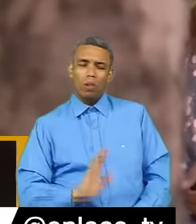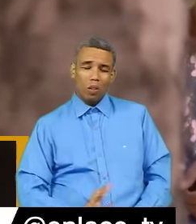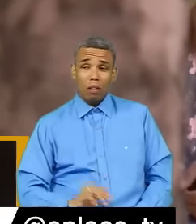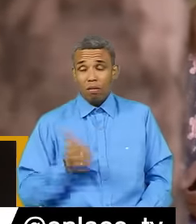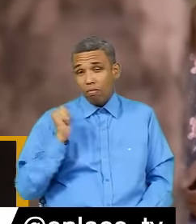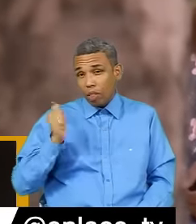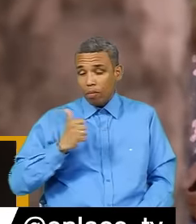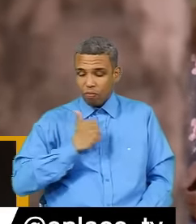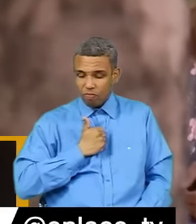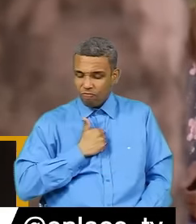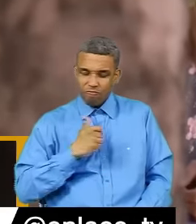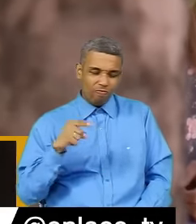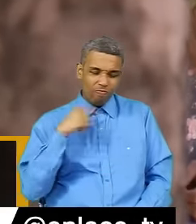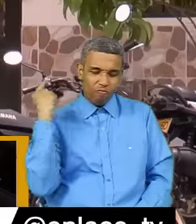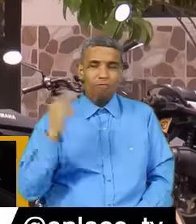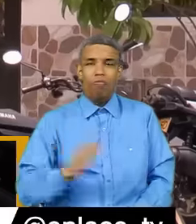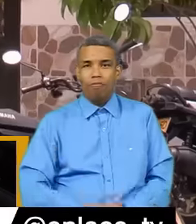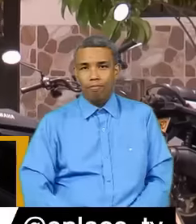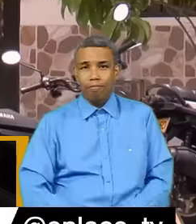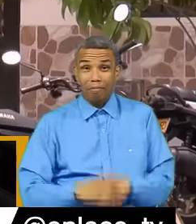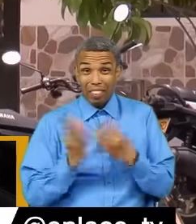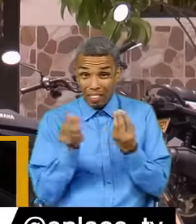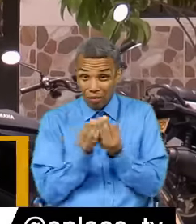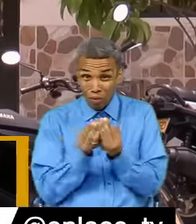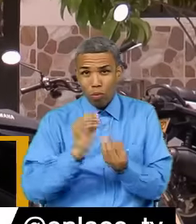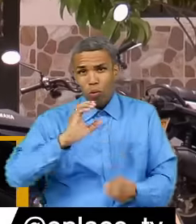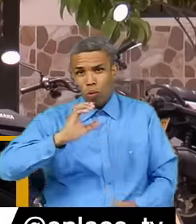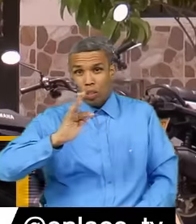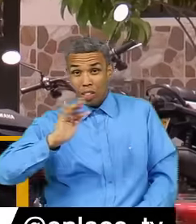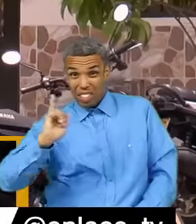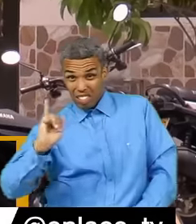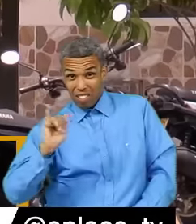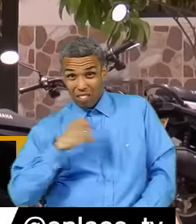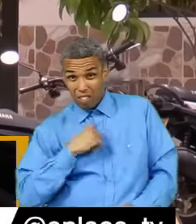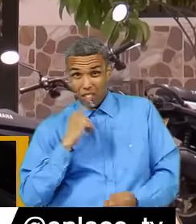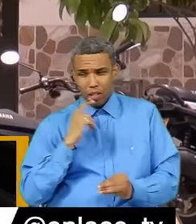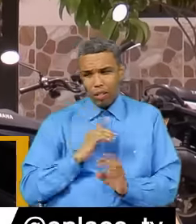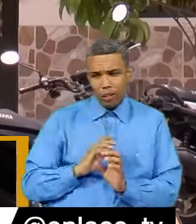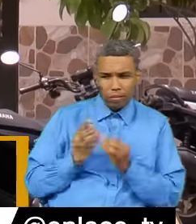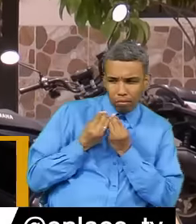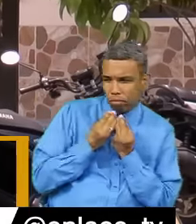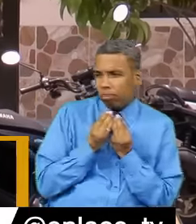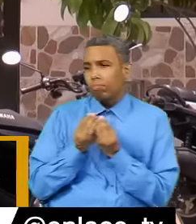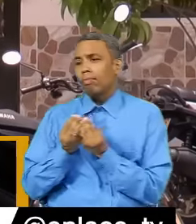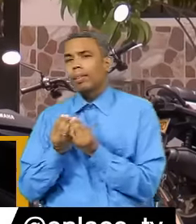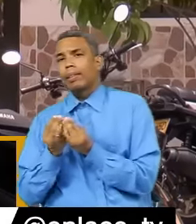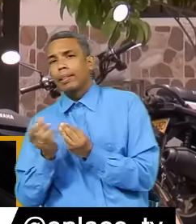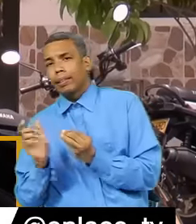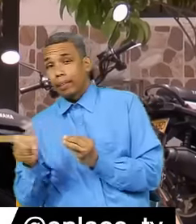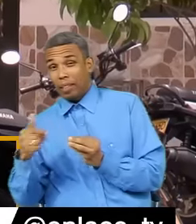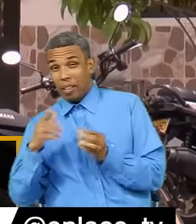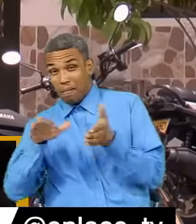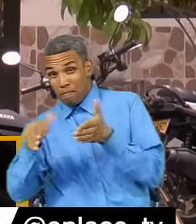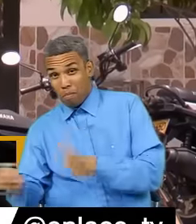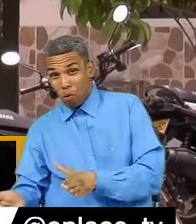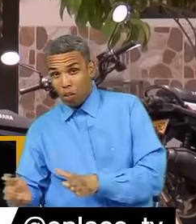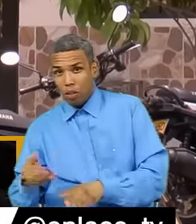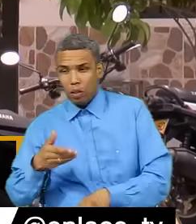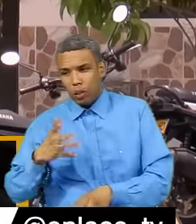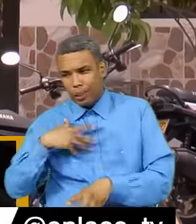comuna 2. El cuerpo técnico de investigación CTI de la Fiscalía fue la encargada de realizar la inspección y